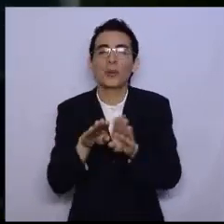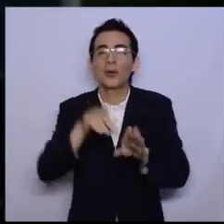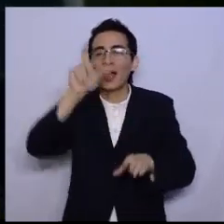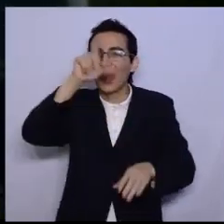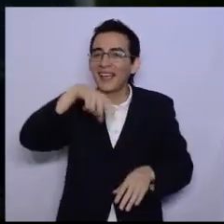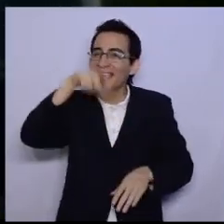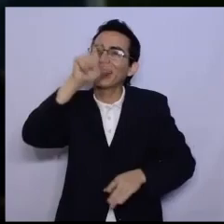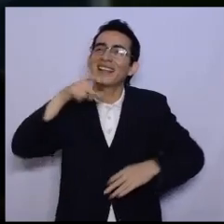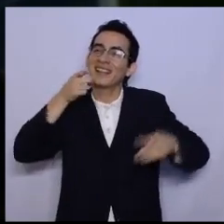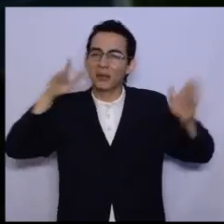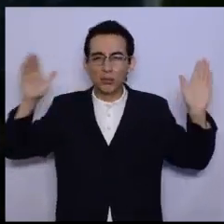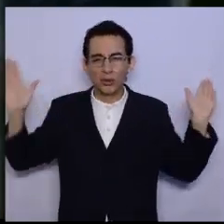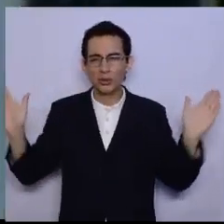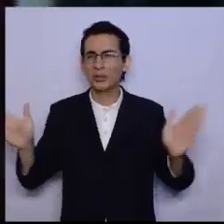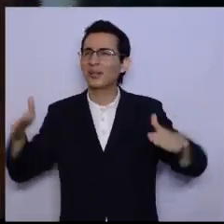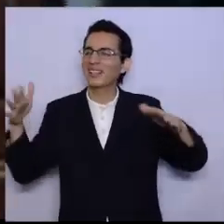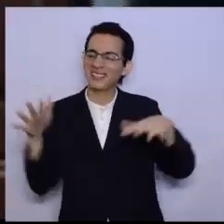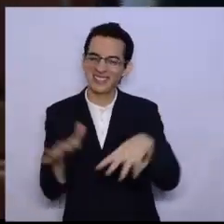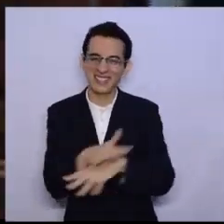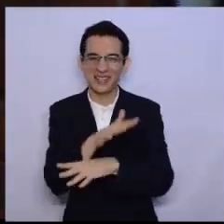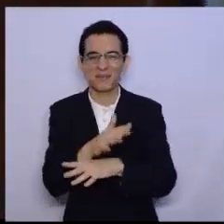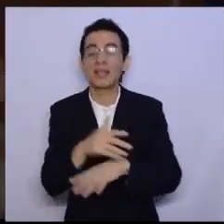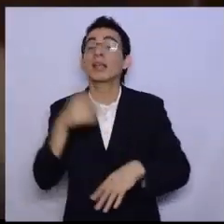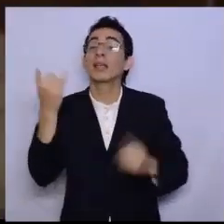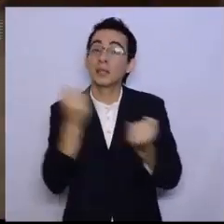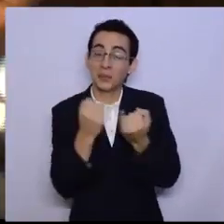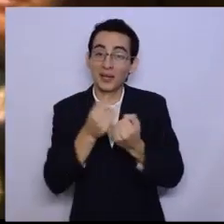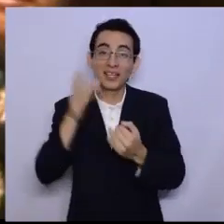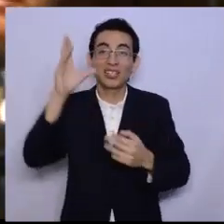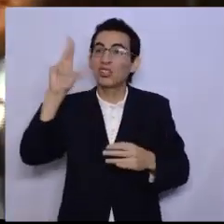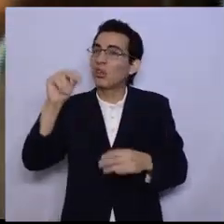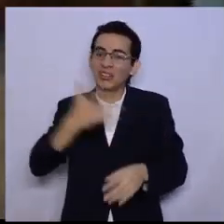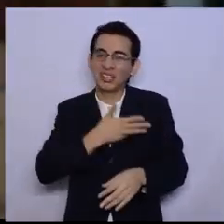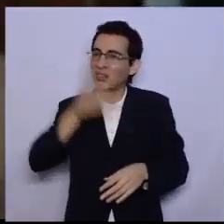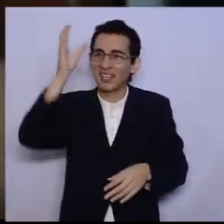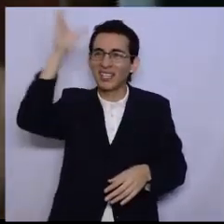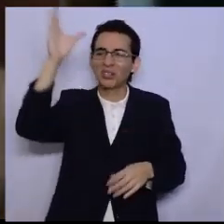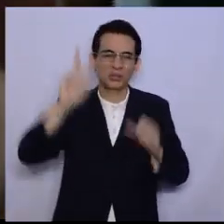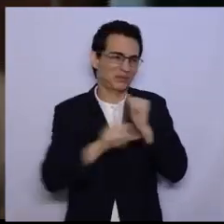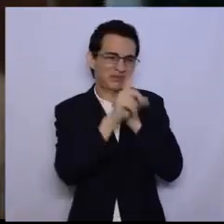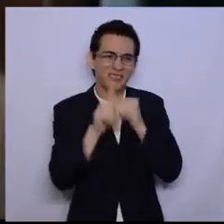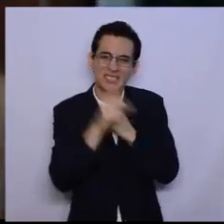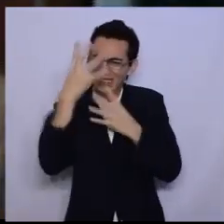águila. Y sin Cristo hay frustración,